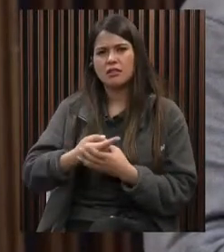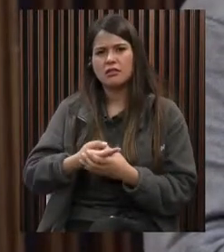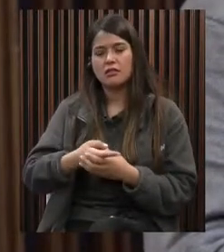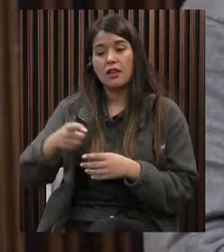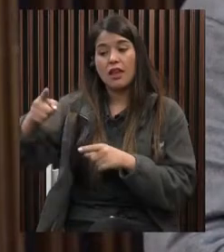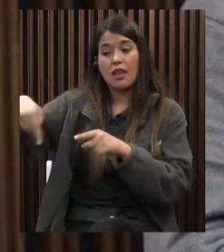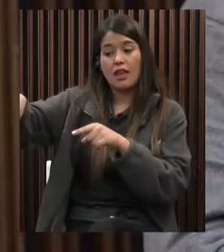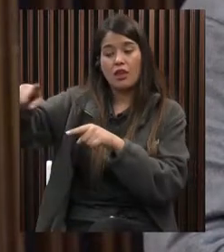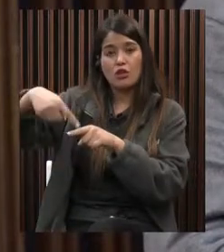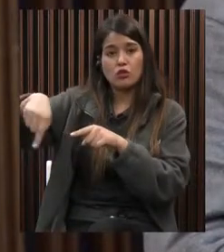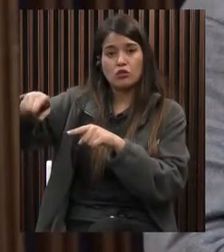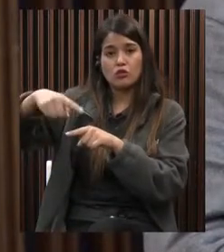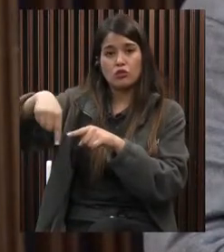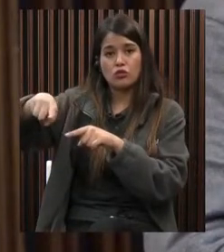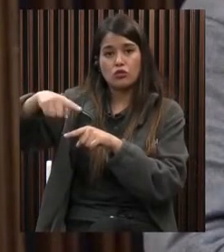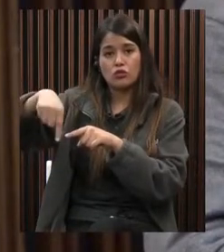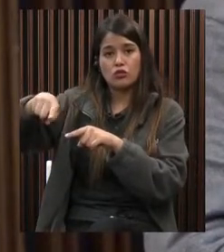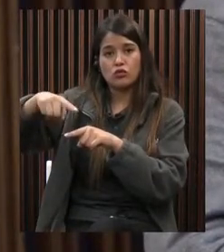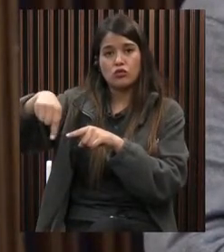ellos